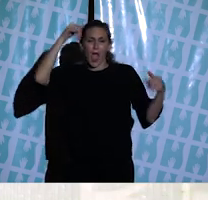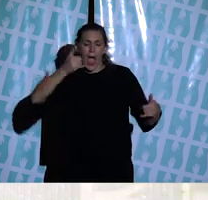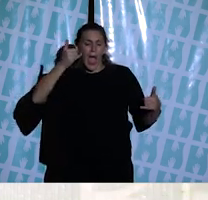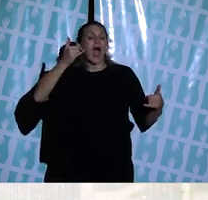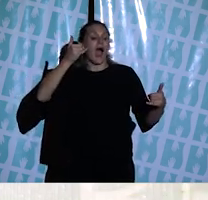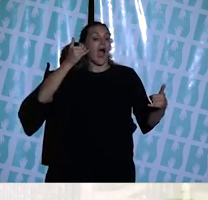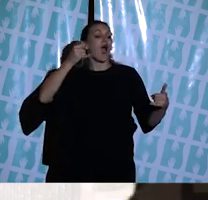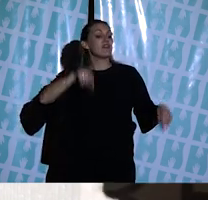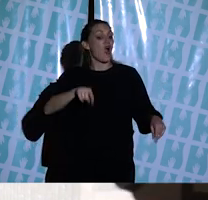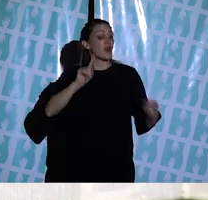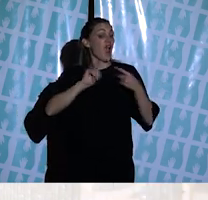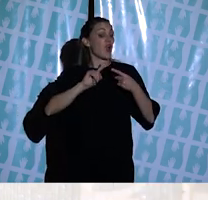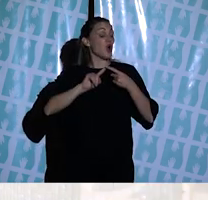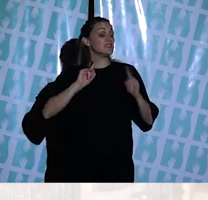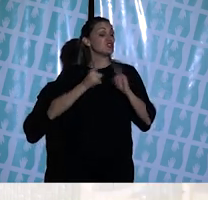con las adicciones.